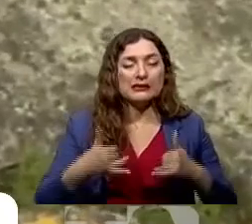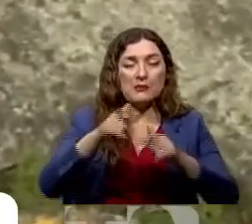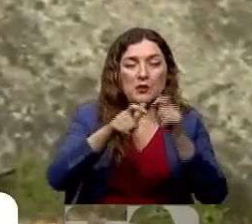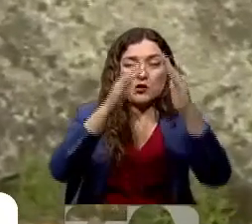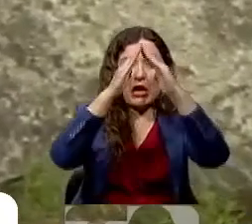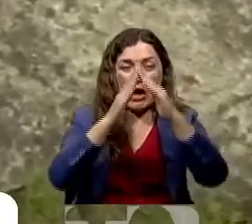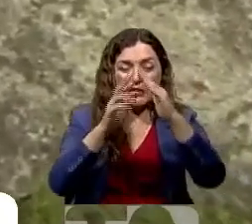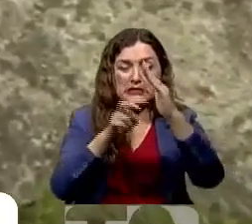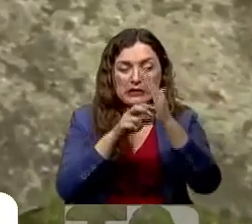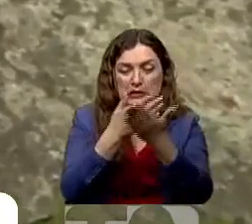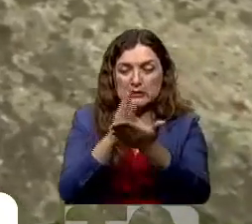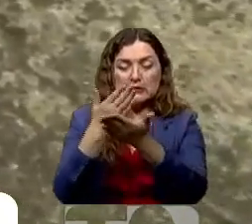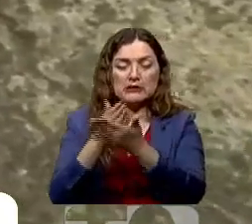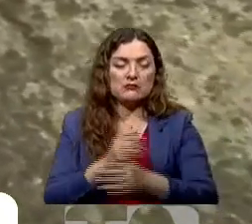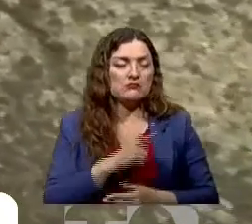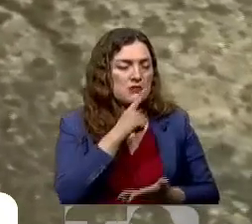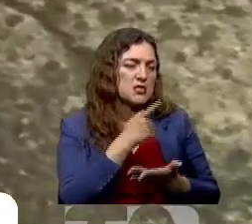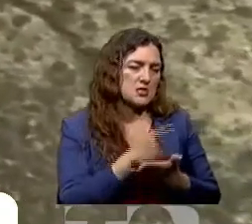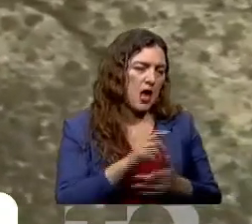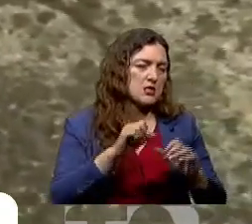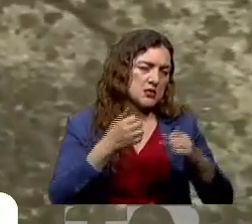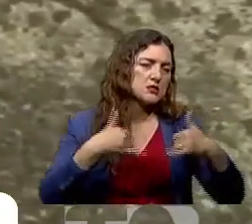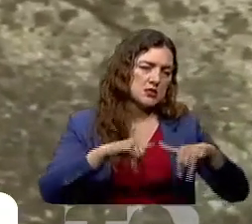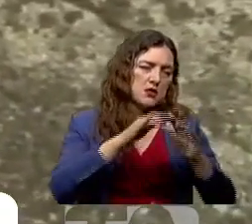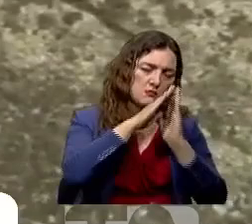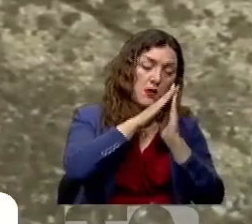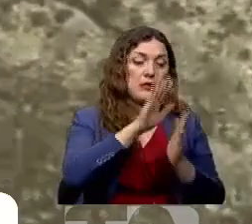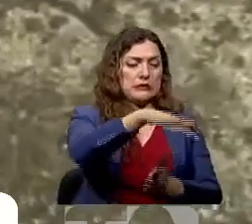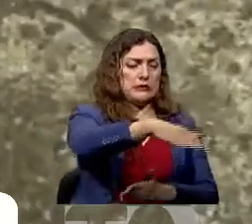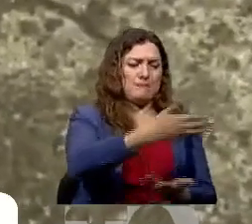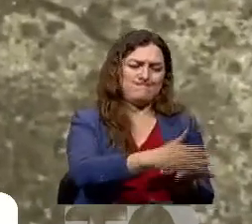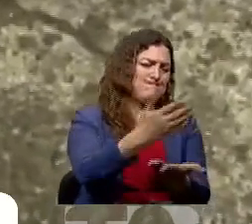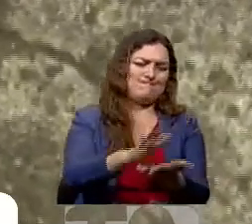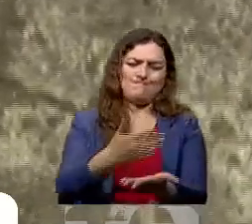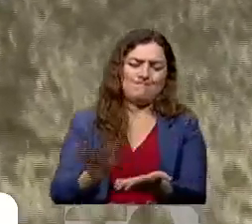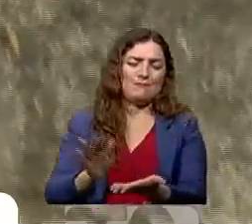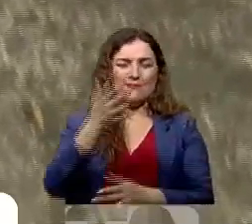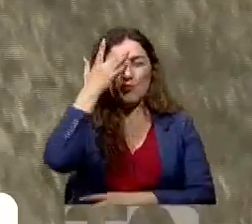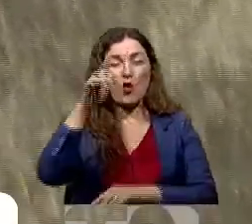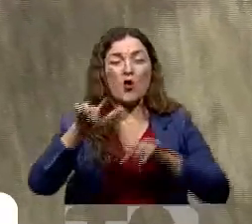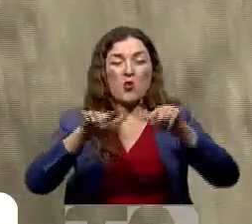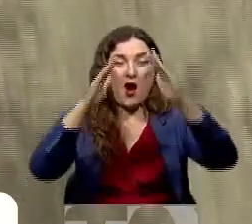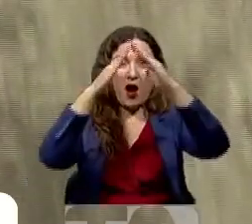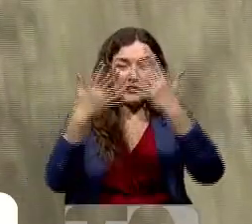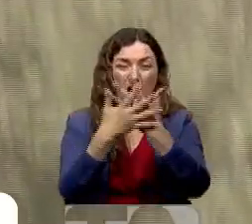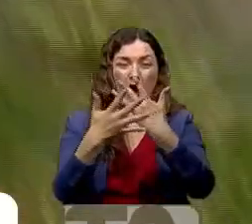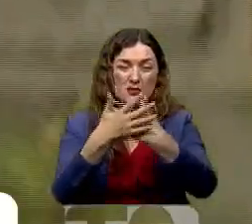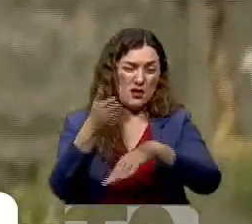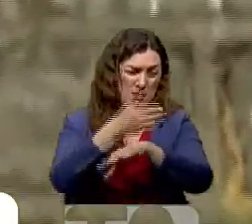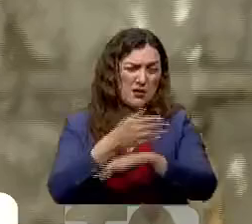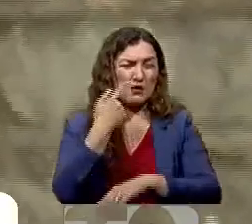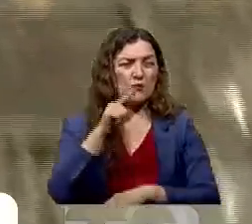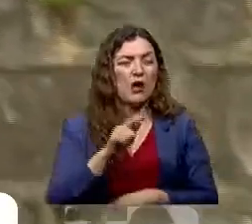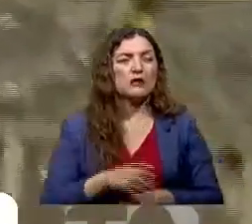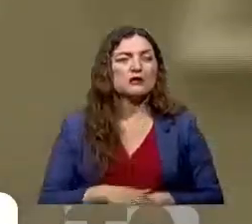allá. Seguimos sacando a la gente. En realidad, estos lugares da la oportunidad para que ellos se metan